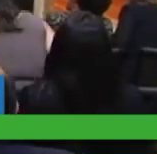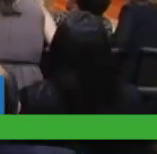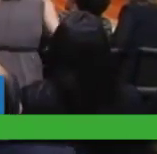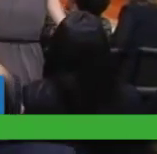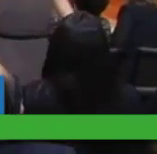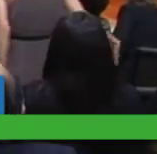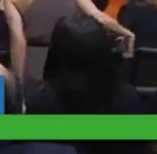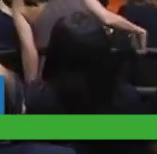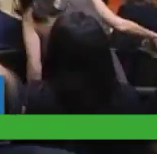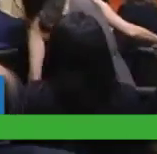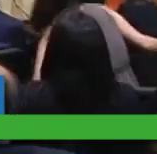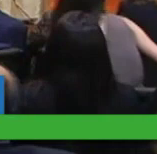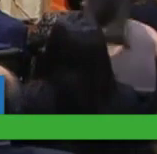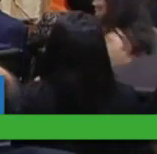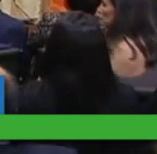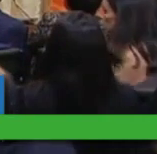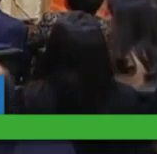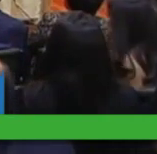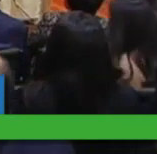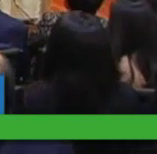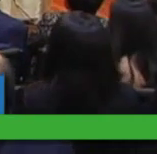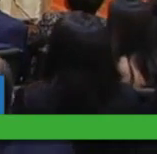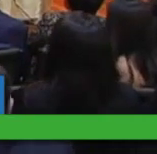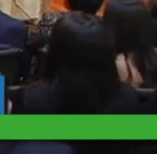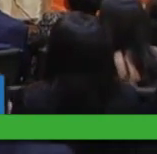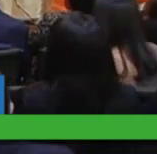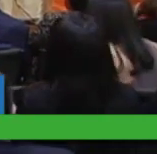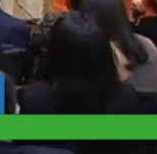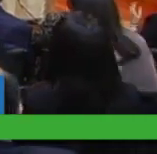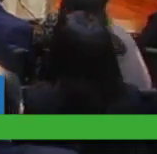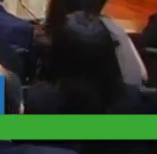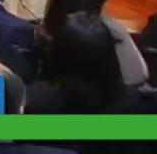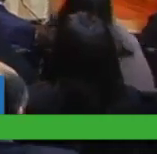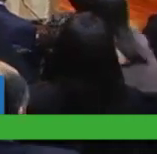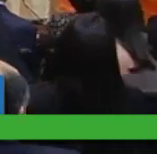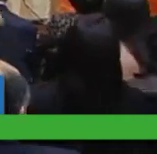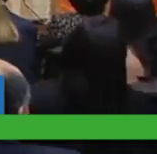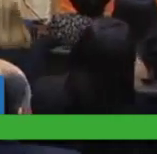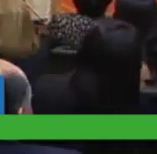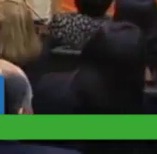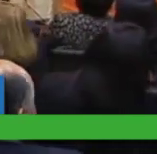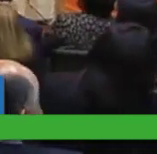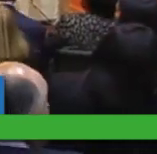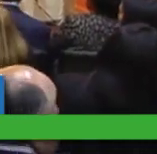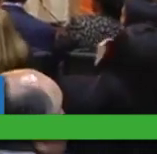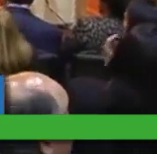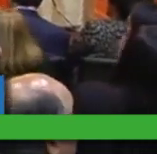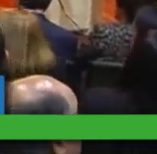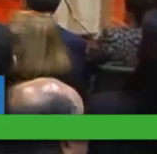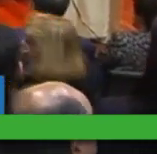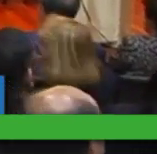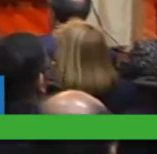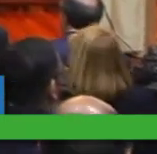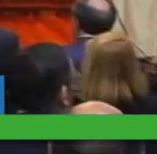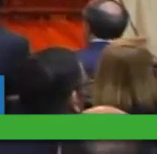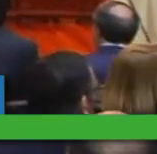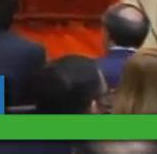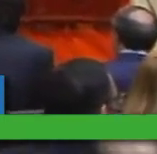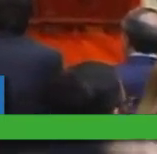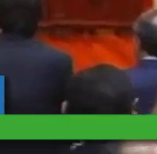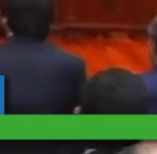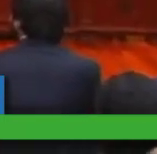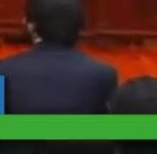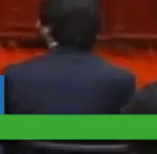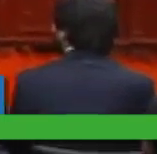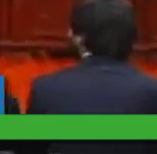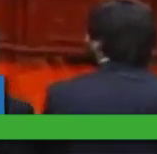presencia del señor Jorge Muñoz Wells, alcalde de Miraflores, señoras y señores regidores de la Municipalidad de Miraflores,